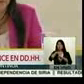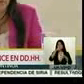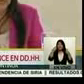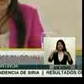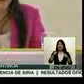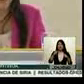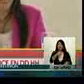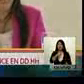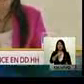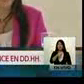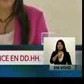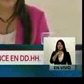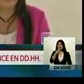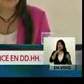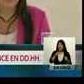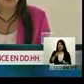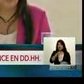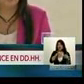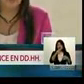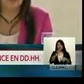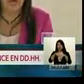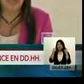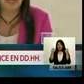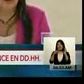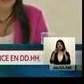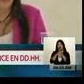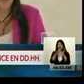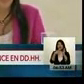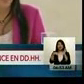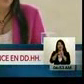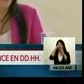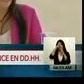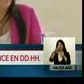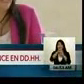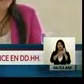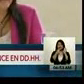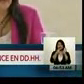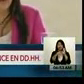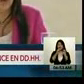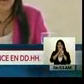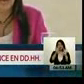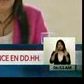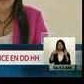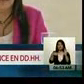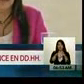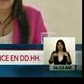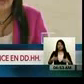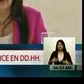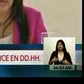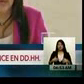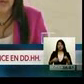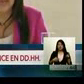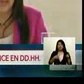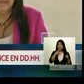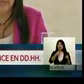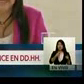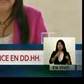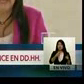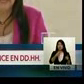vulnerar vulnerar el estado de derecho constitucional de los Derechos Humanos a través de una